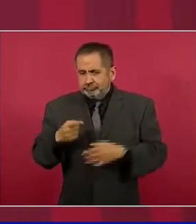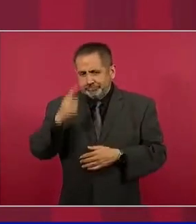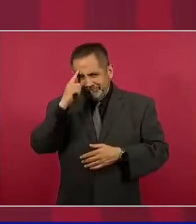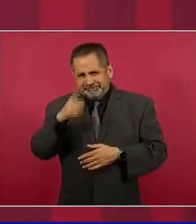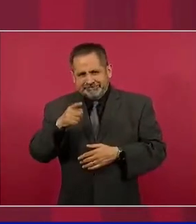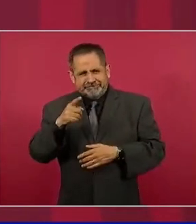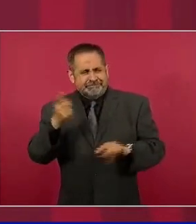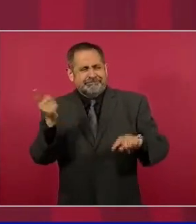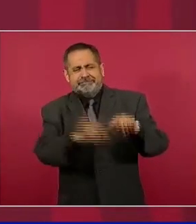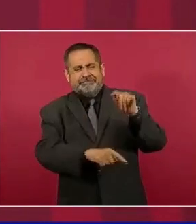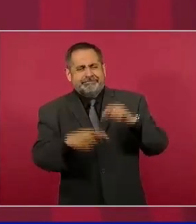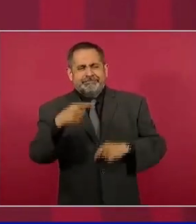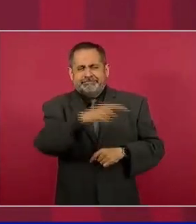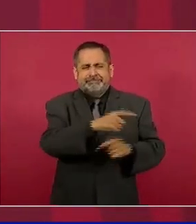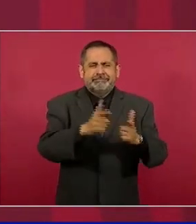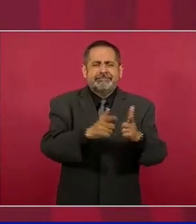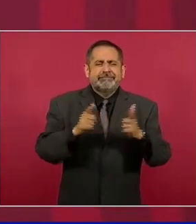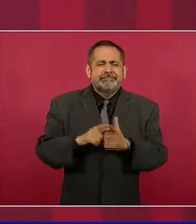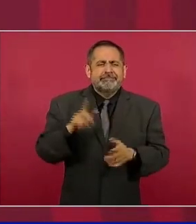único.